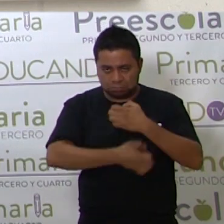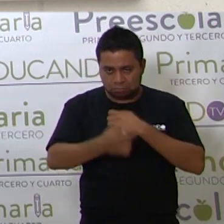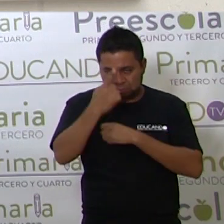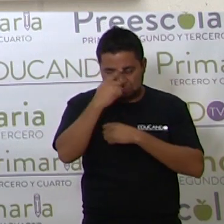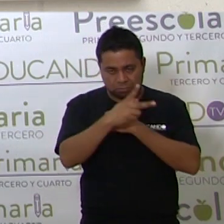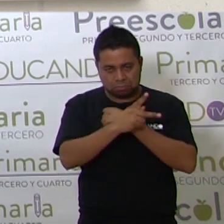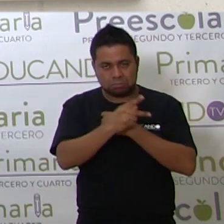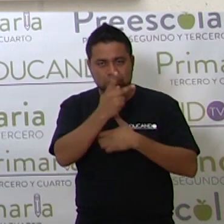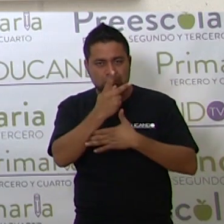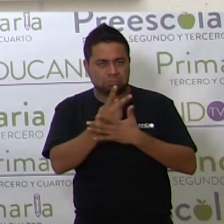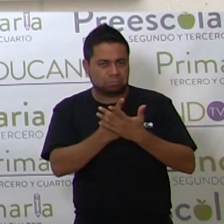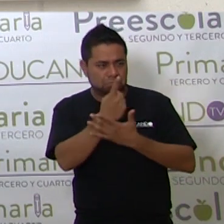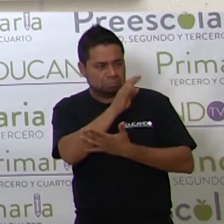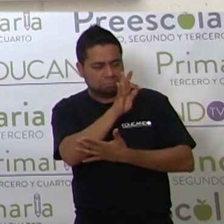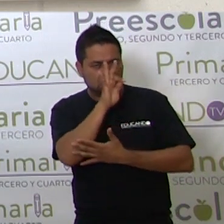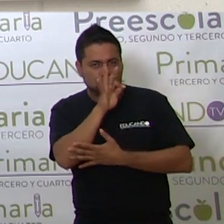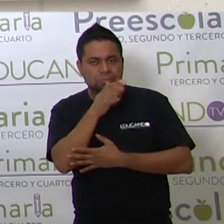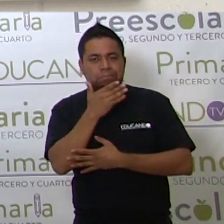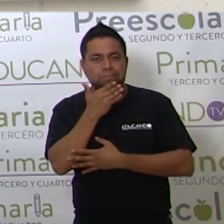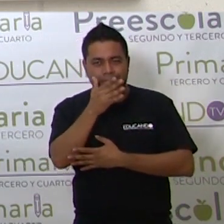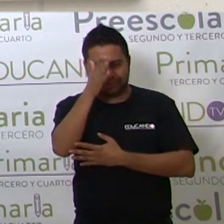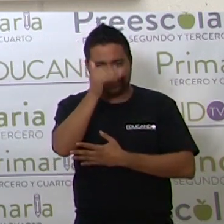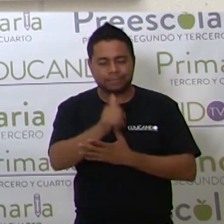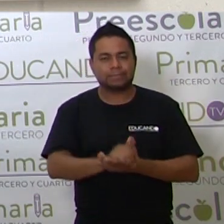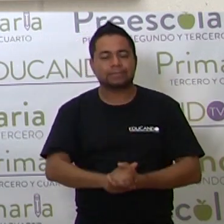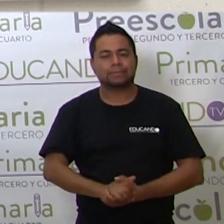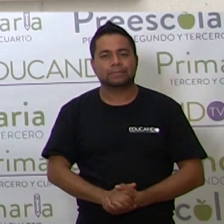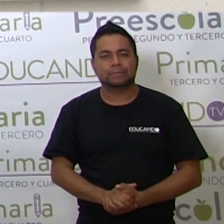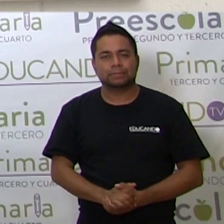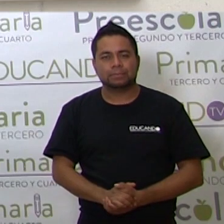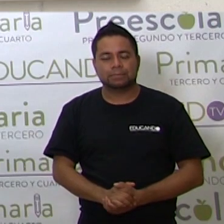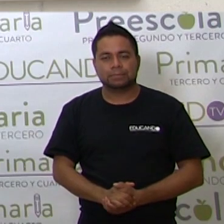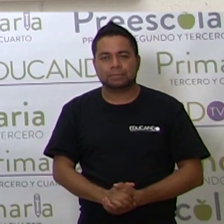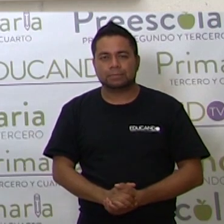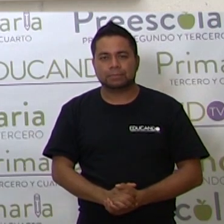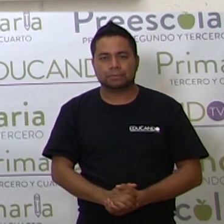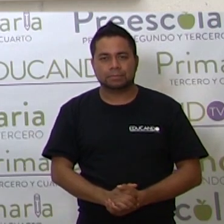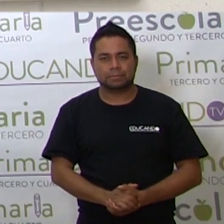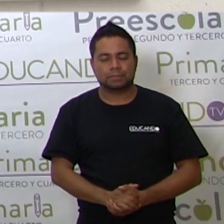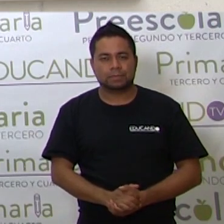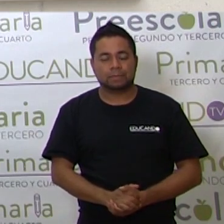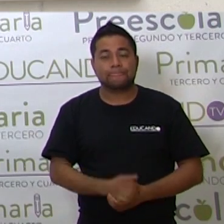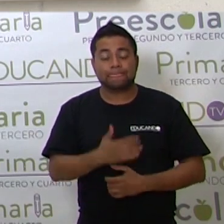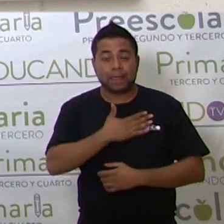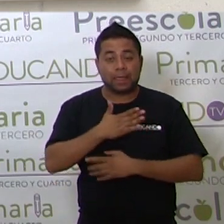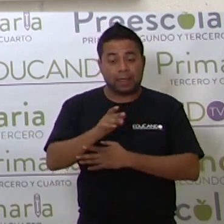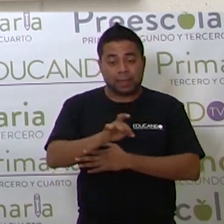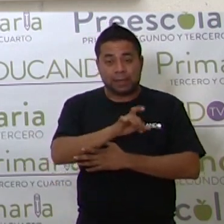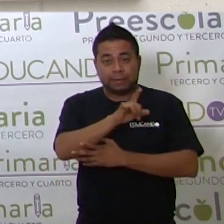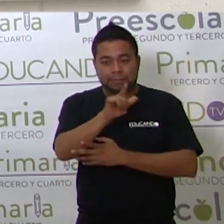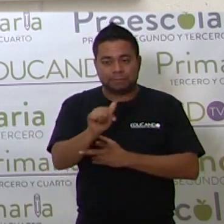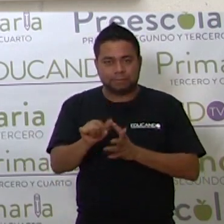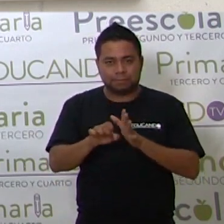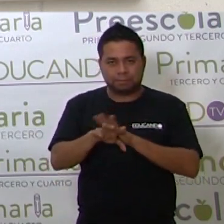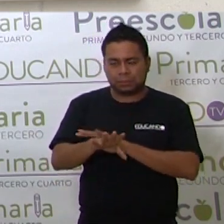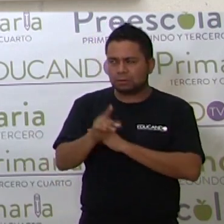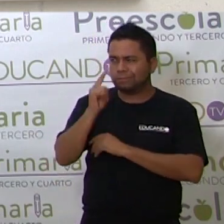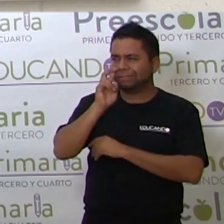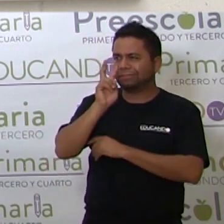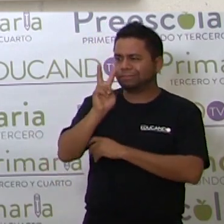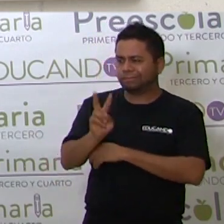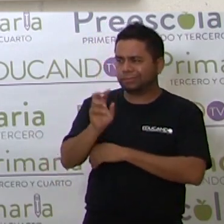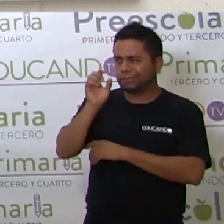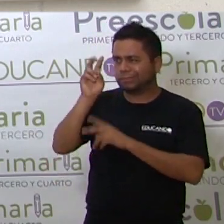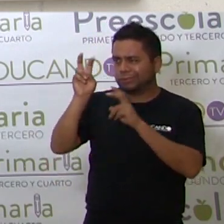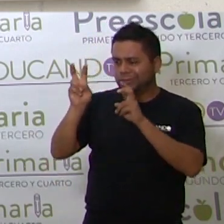problema de televisión de acuerdo bueno después de haber visto todos estos